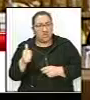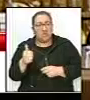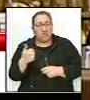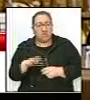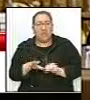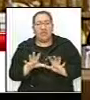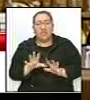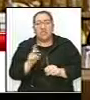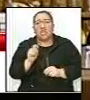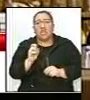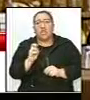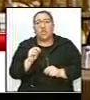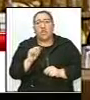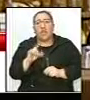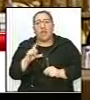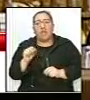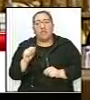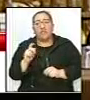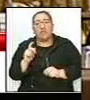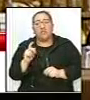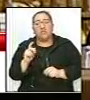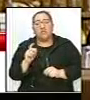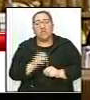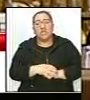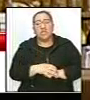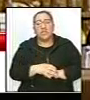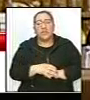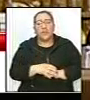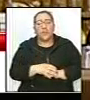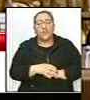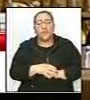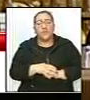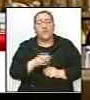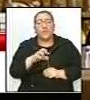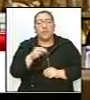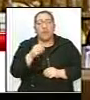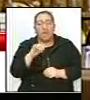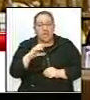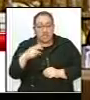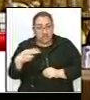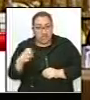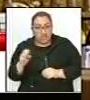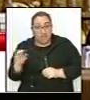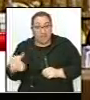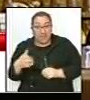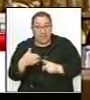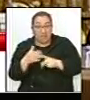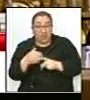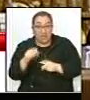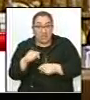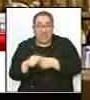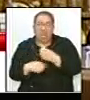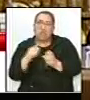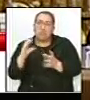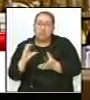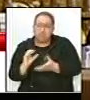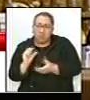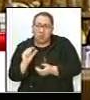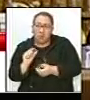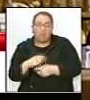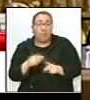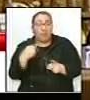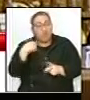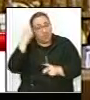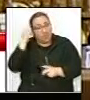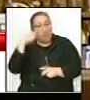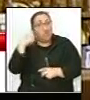10 toneladas de trucha de en Puno concretamente. Paiche ha habido poco en este año, y la idea es, proyectamos